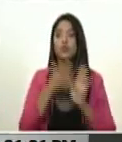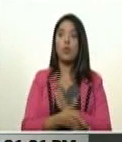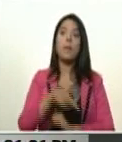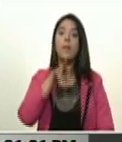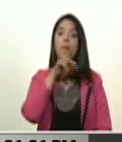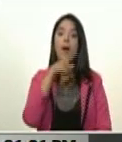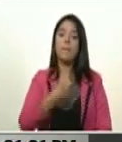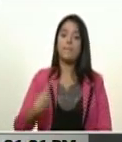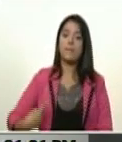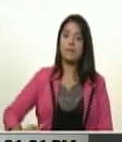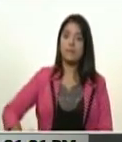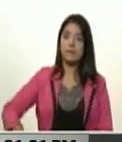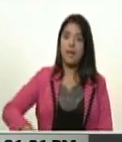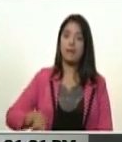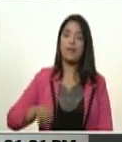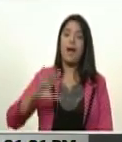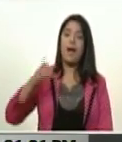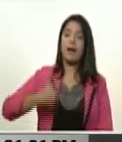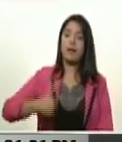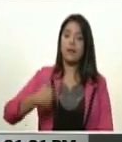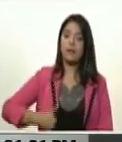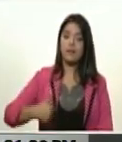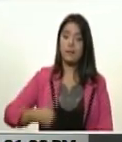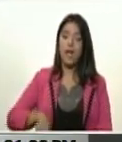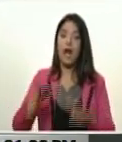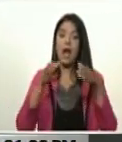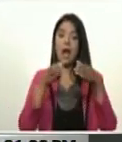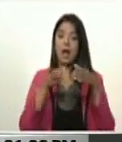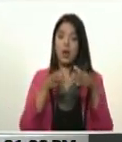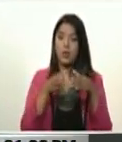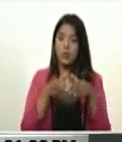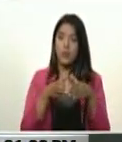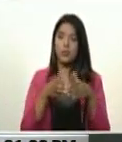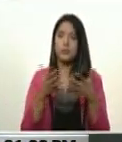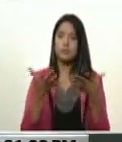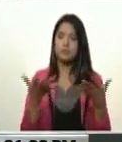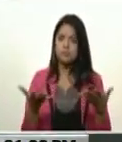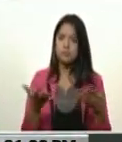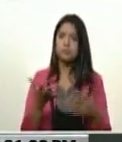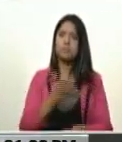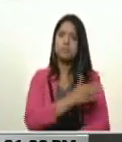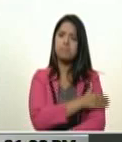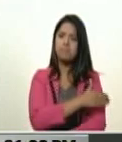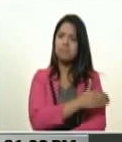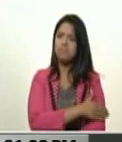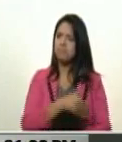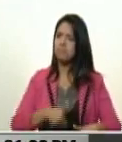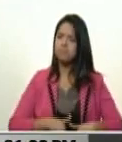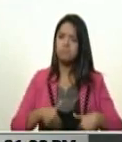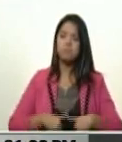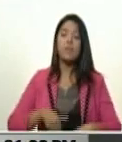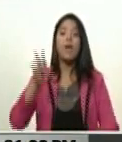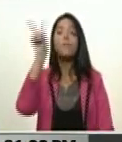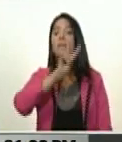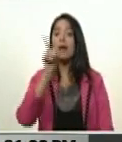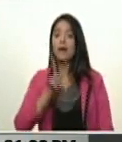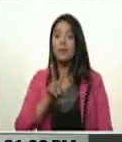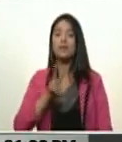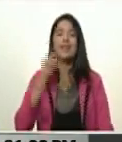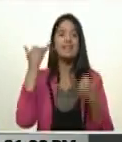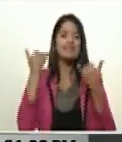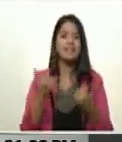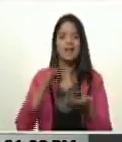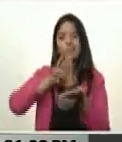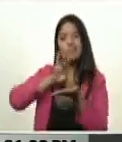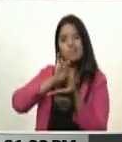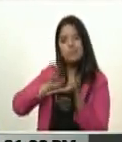del presidente electo en Argentina, el centro derechista Mauricio Macri, que hará todo lo posible para que nuestro país sea suspendido del